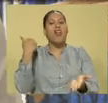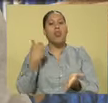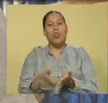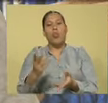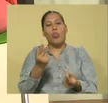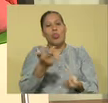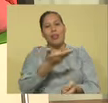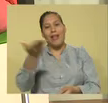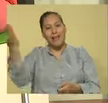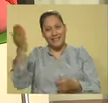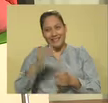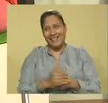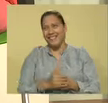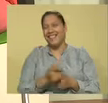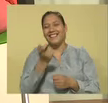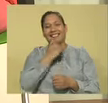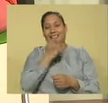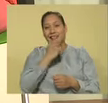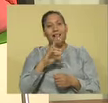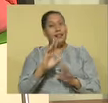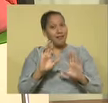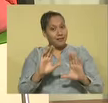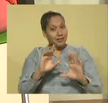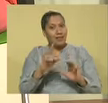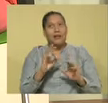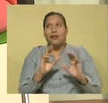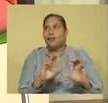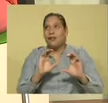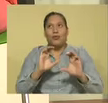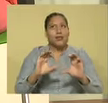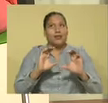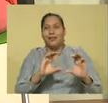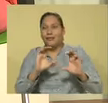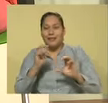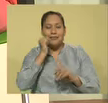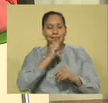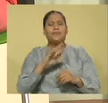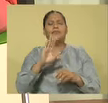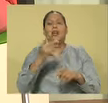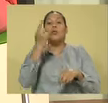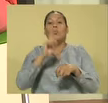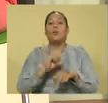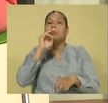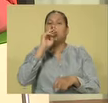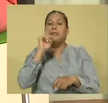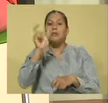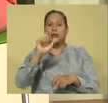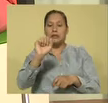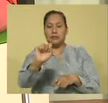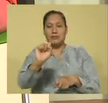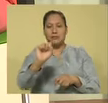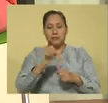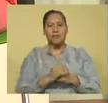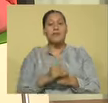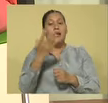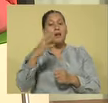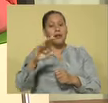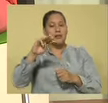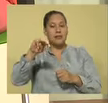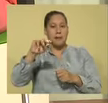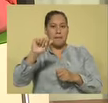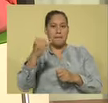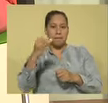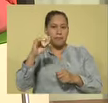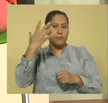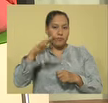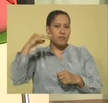¿no? No hay que soltar aguas, ¿no? No, hay que ser profesionales. Oye, ¿cuándo es el Día de la Madre? El sábado. El ¿el 10 de 10? mayo. El 10 de